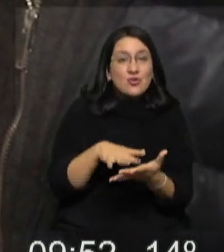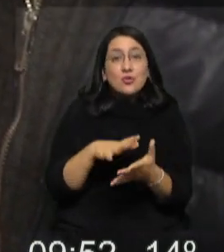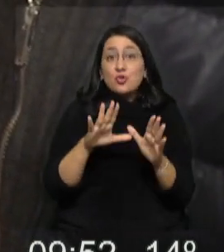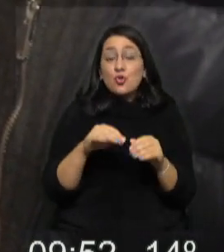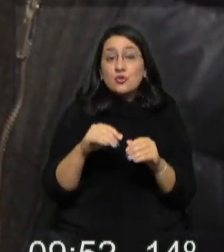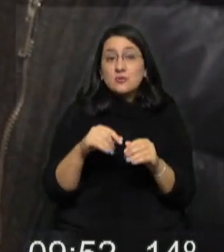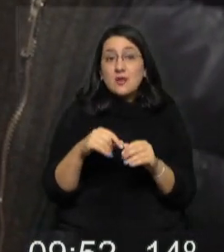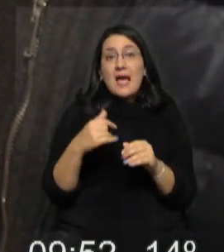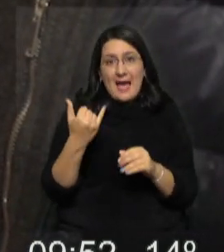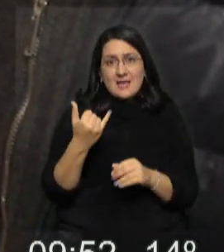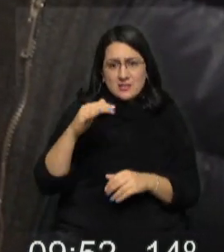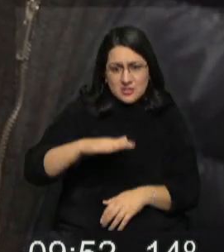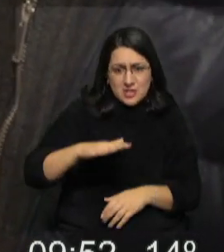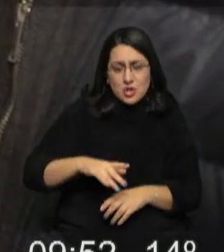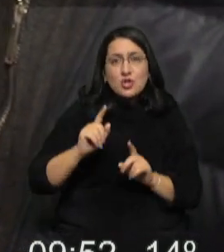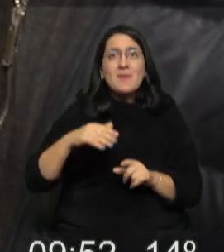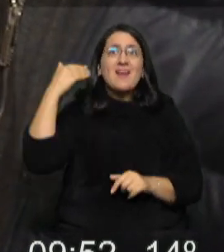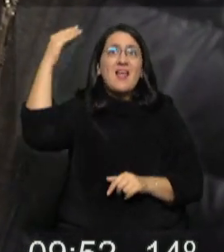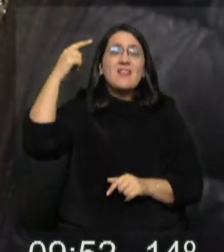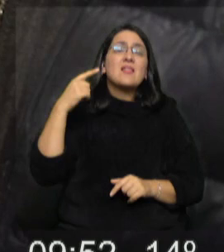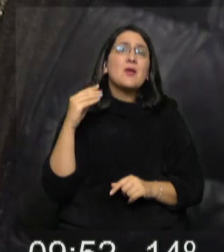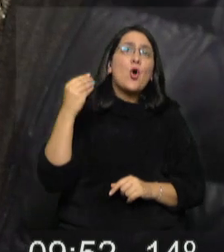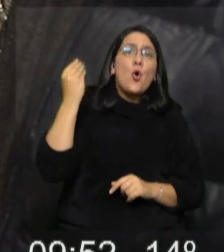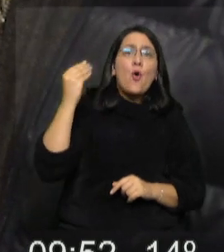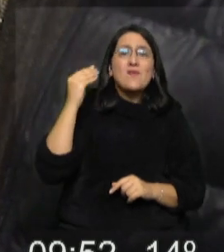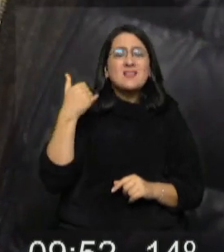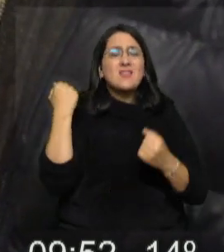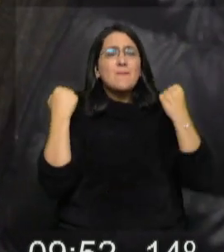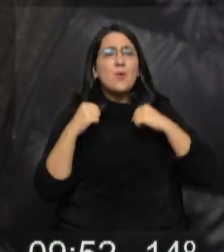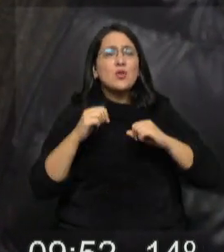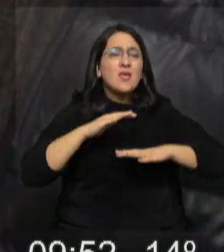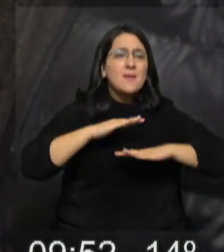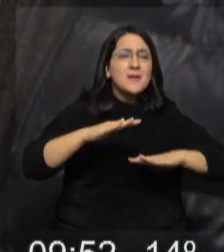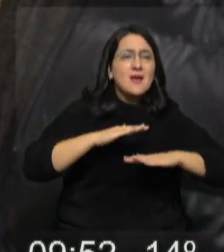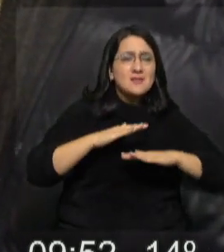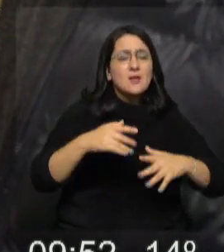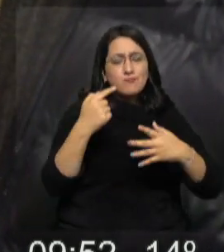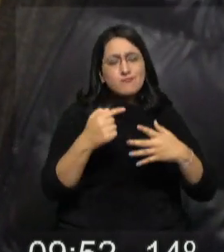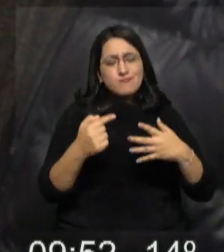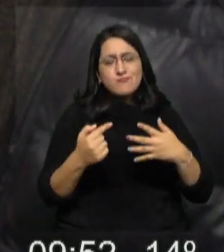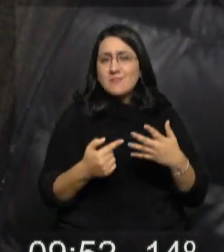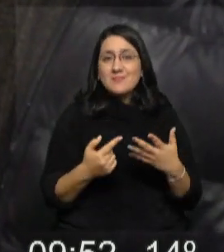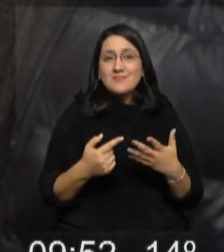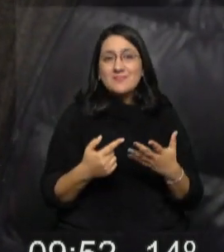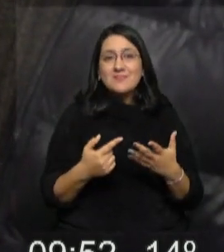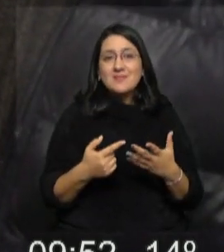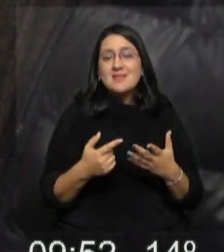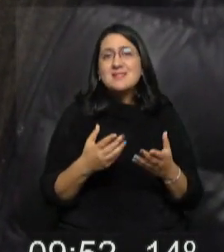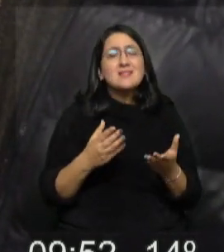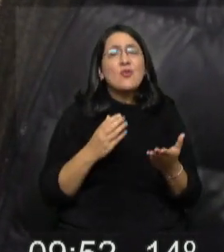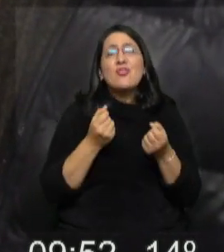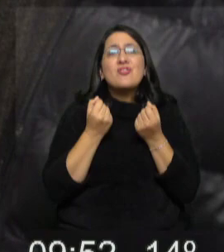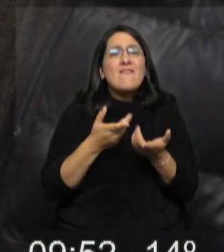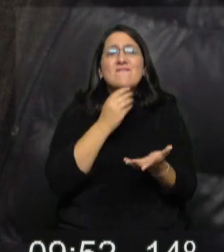edad, porque vienen también chicos, también viene juventud. Hay deporte, hay gimnasia y nos ha beneficiado